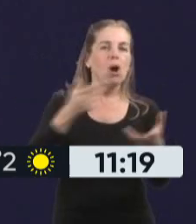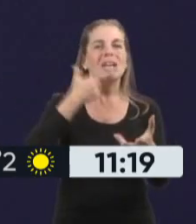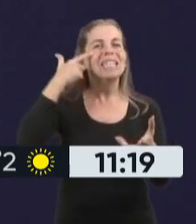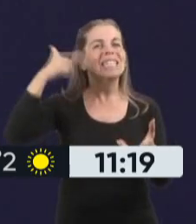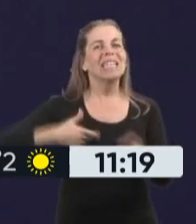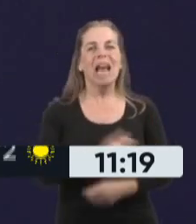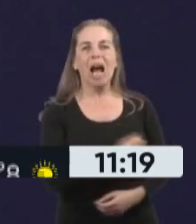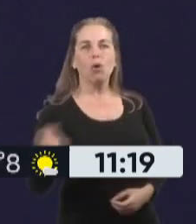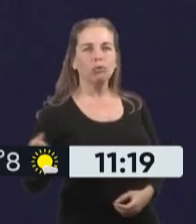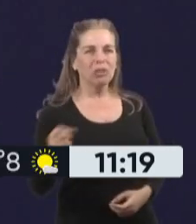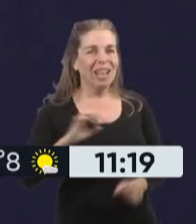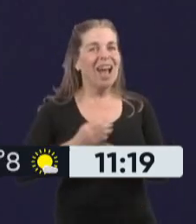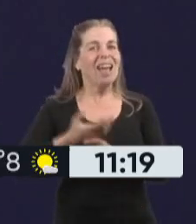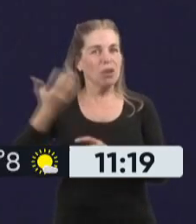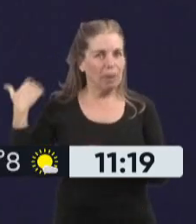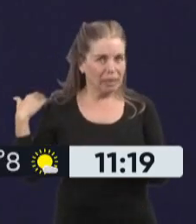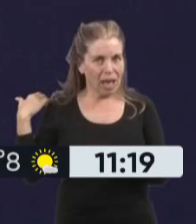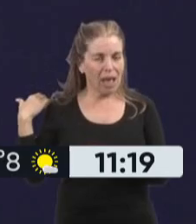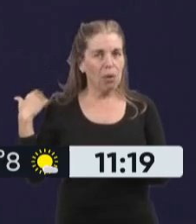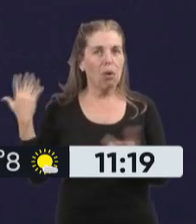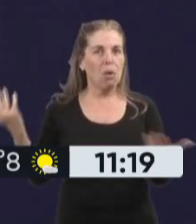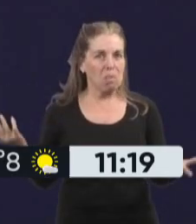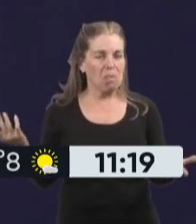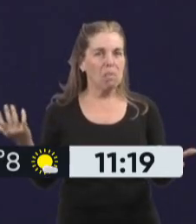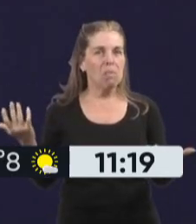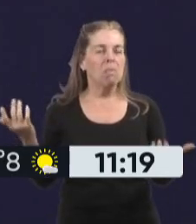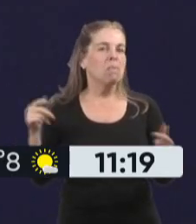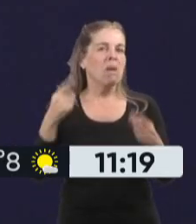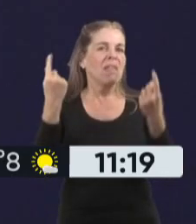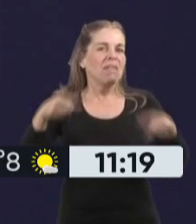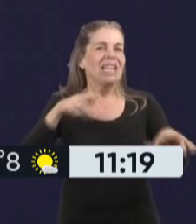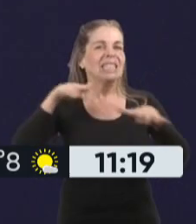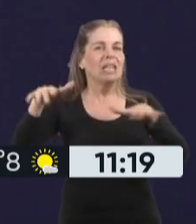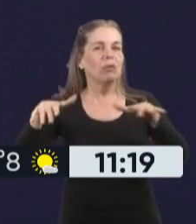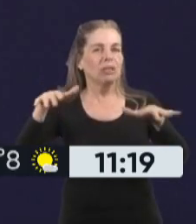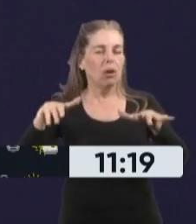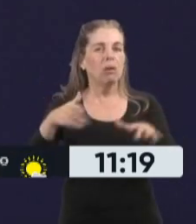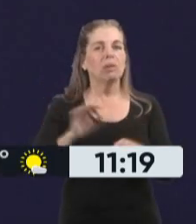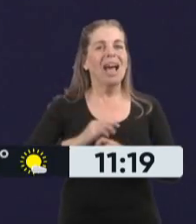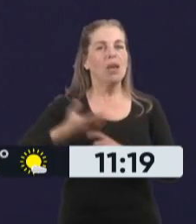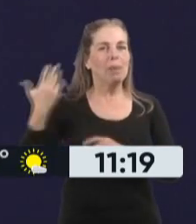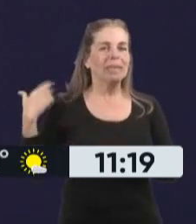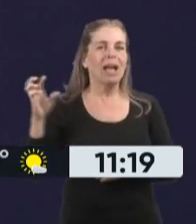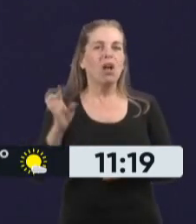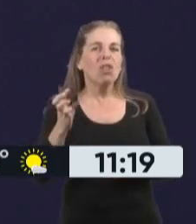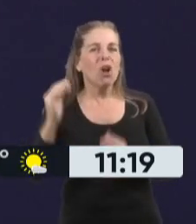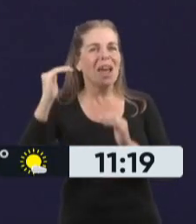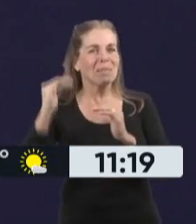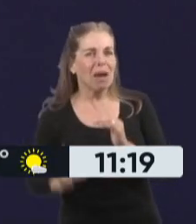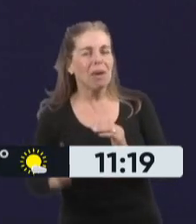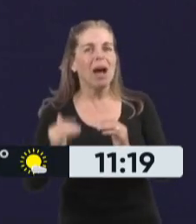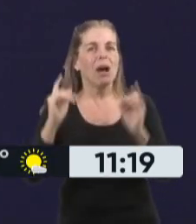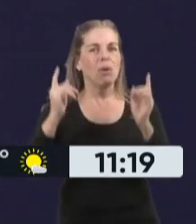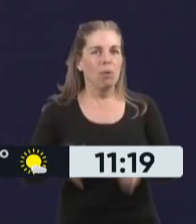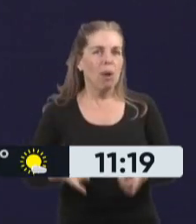y sin corrección de precios relativos y con un dólar que estaba muy atrasado y con otro montón